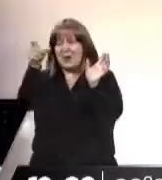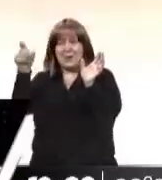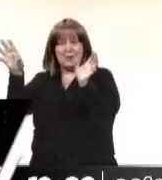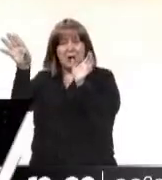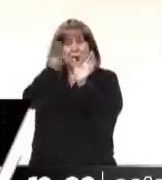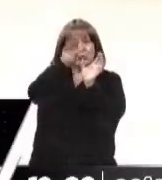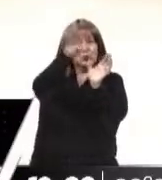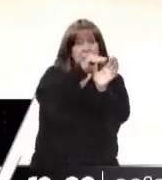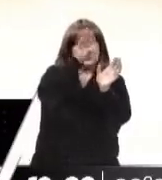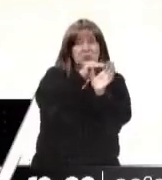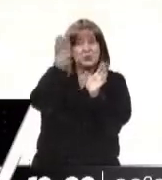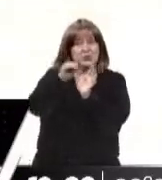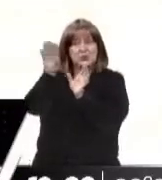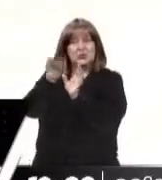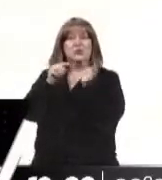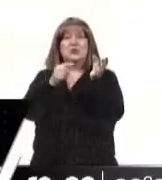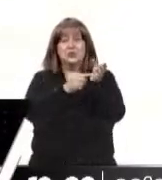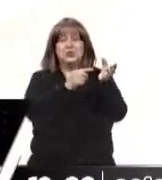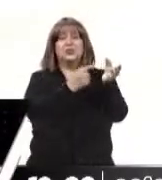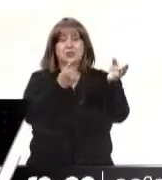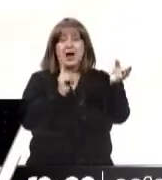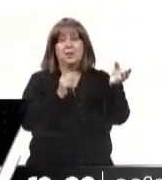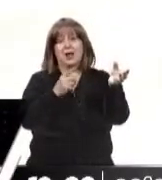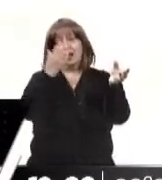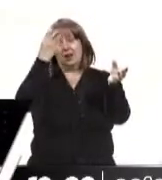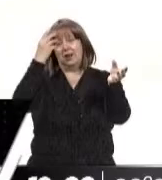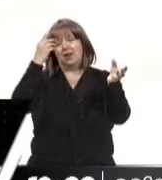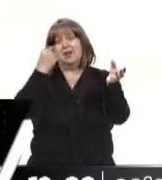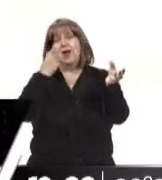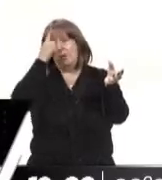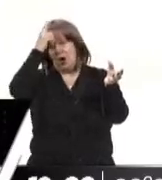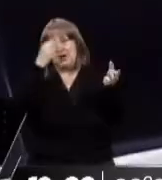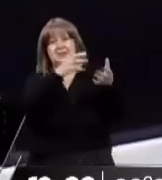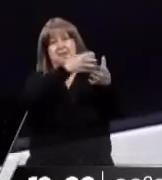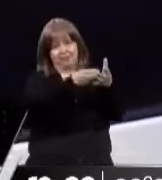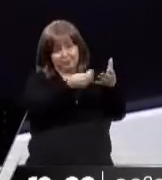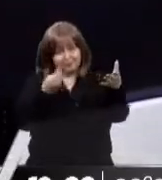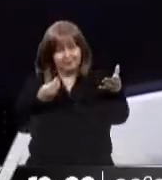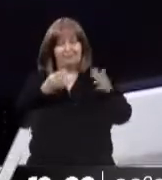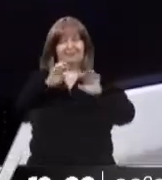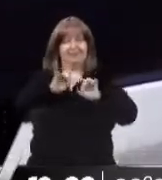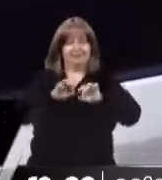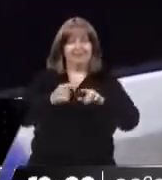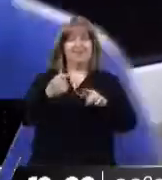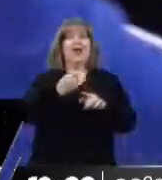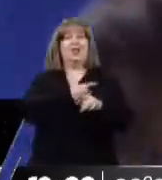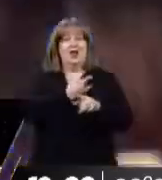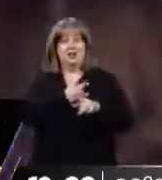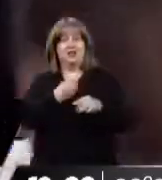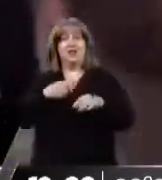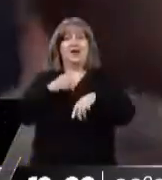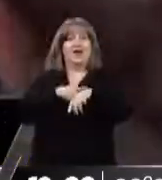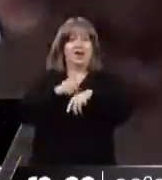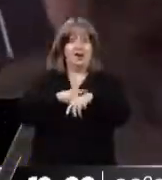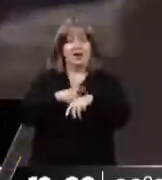no que han sido también muy importantes a la hora de poder establecer algunos de los movimientos de esta pareja como